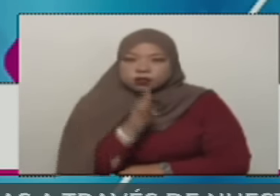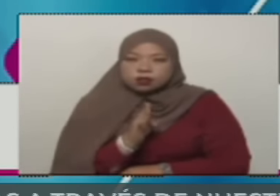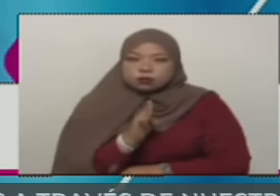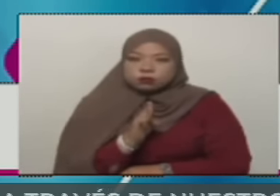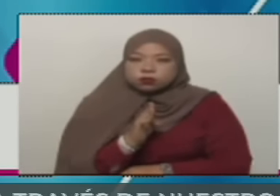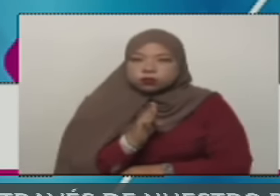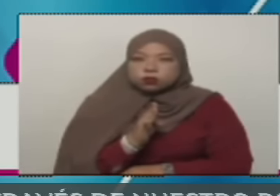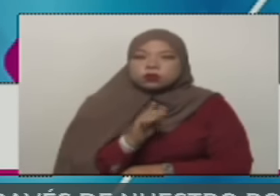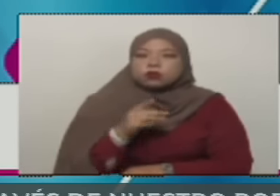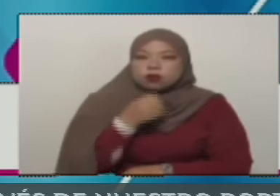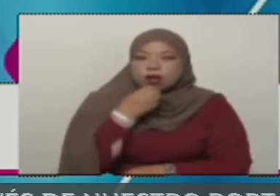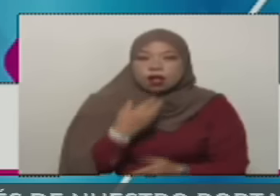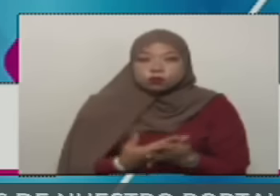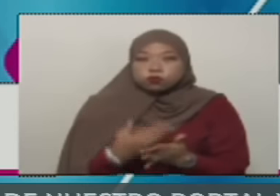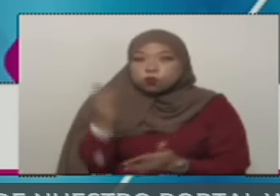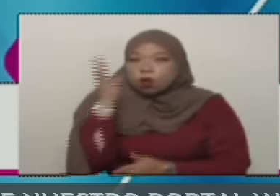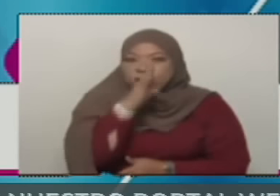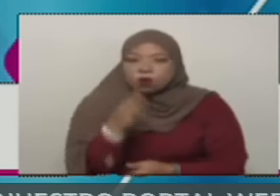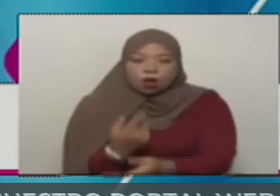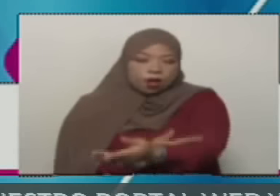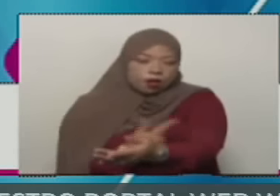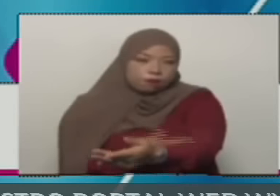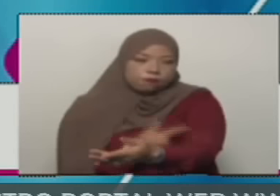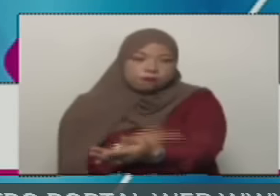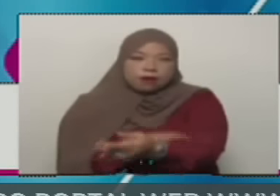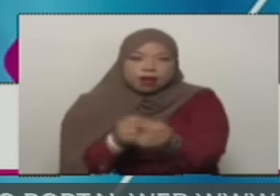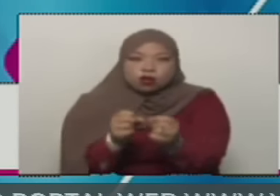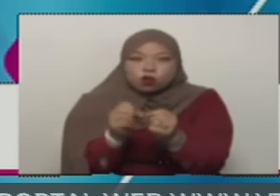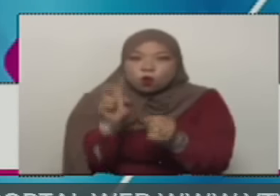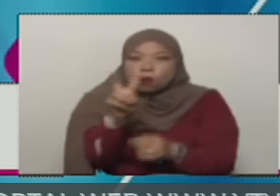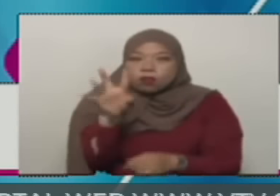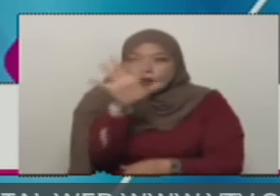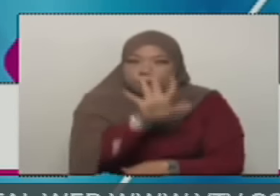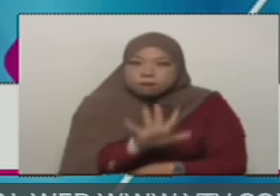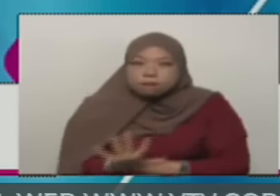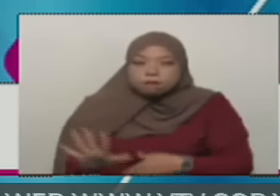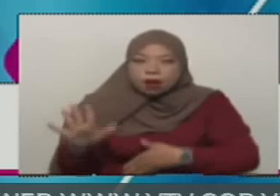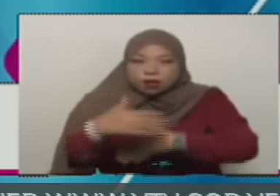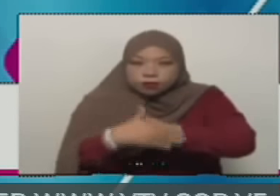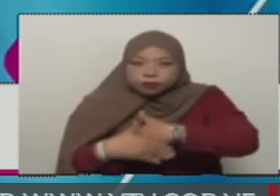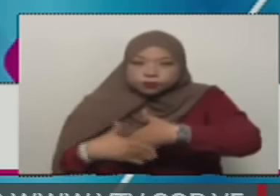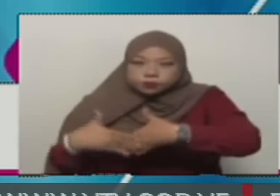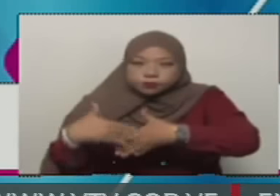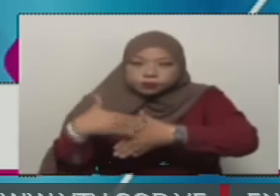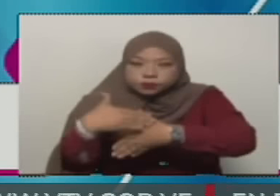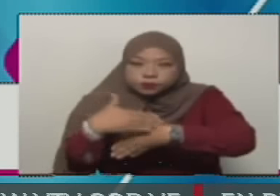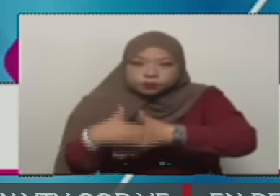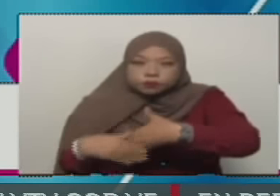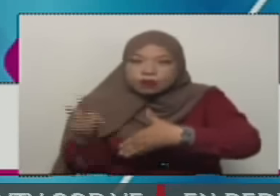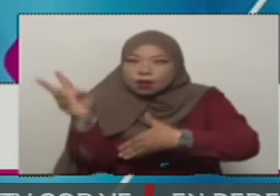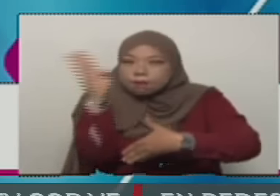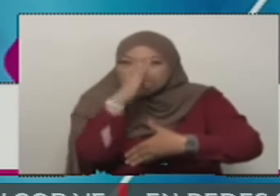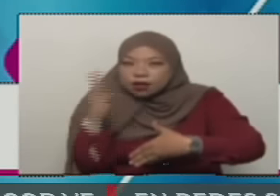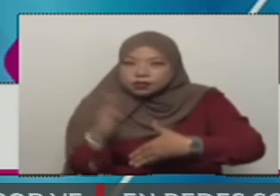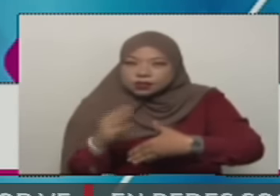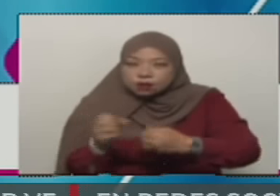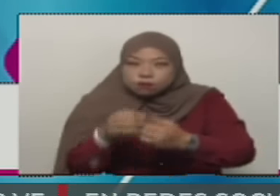y bueno, Brasil es nuestro hermano gigante de América del Sur, de América Latina. Esa experiencia que ustedes